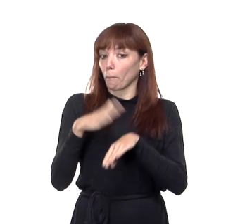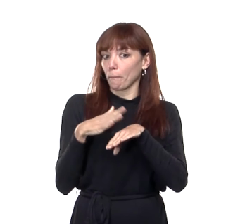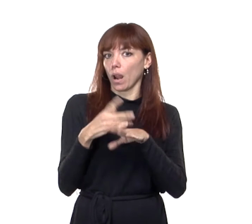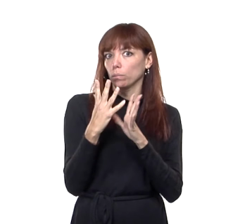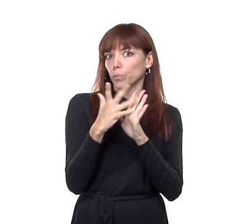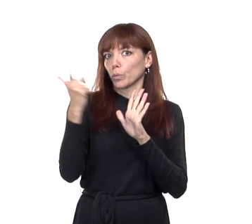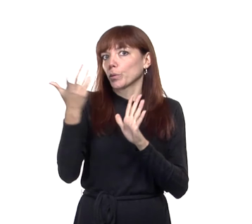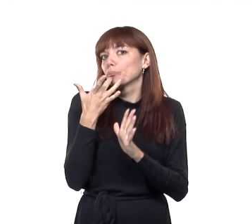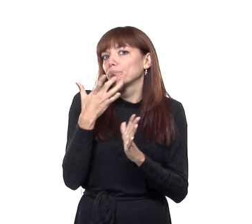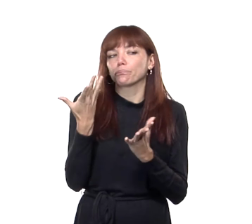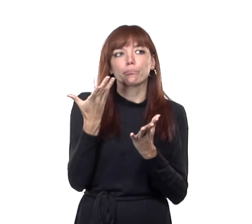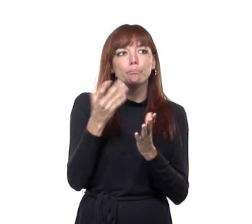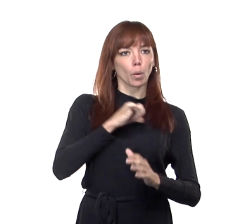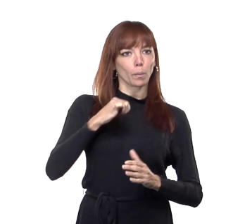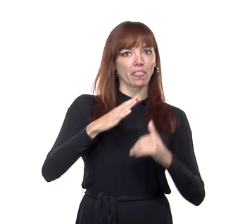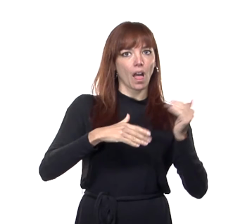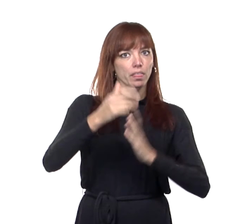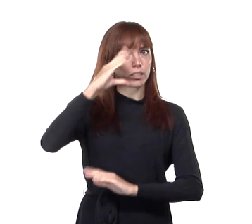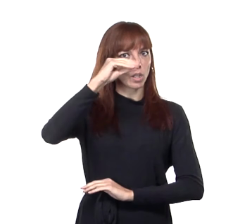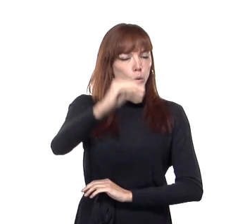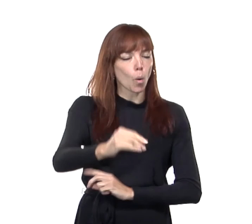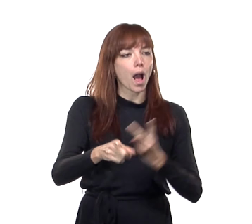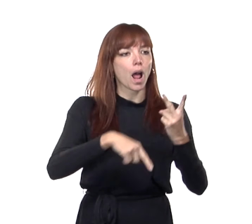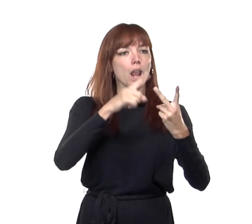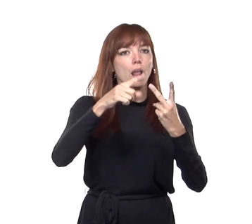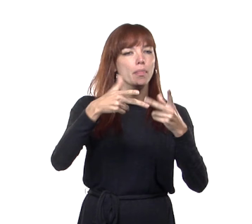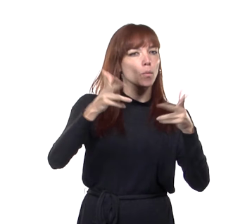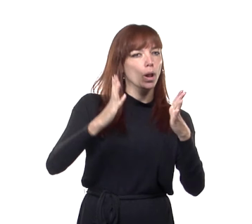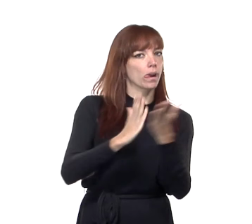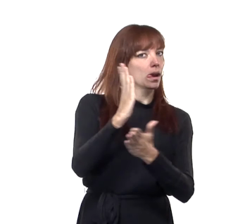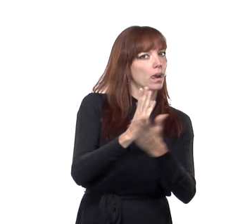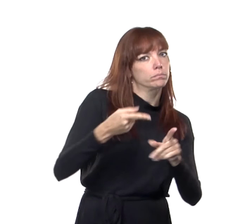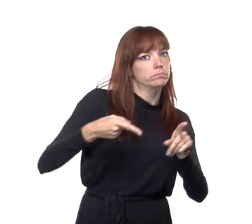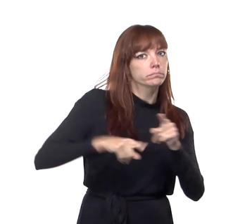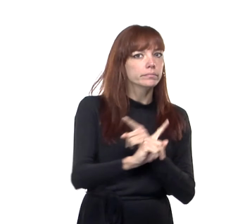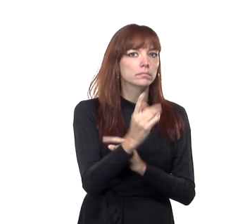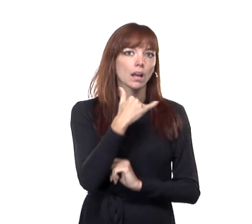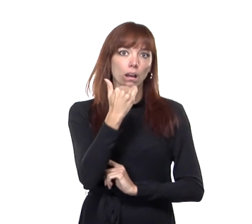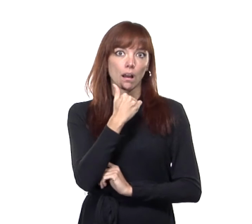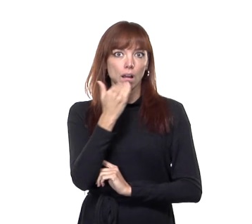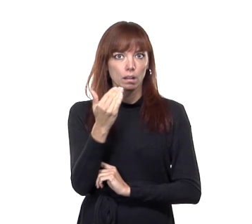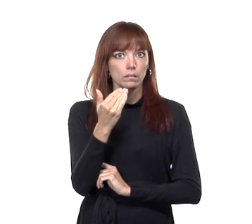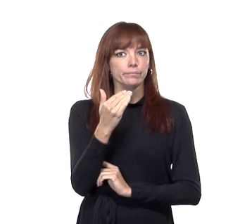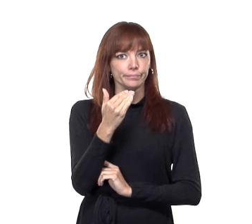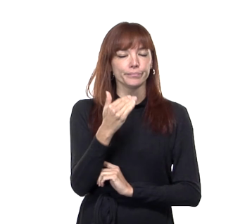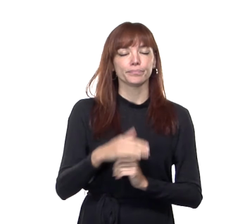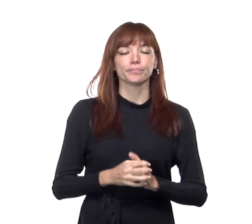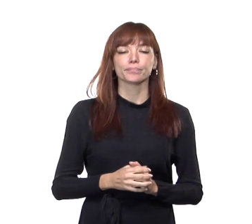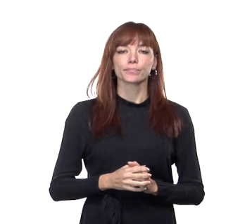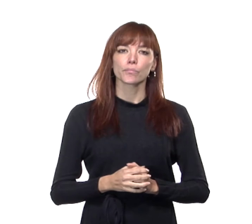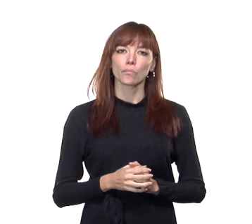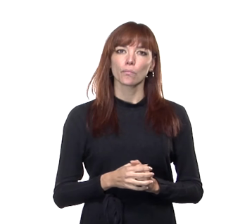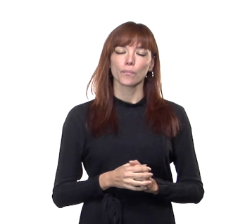para robar propiedad intelectual para interferir con la democracia y ninguna de éstas es buena noticia